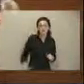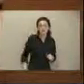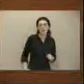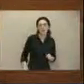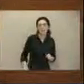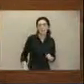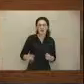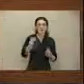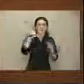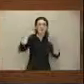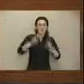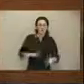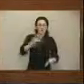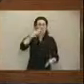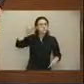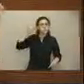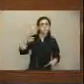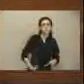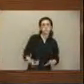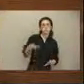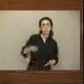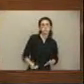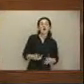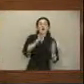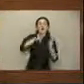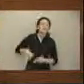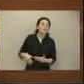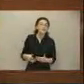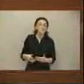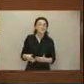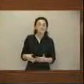absoluto y reconocido prestigio. Y al final lo que estamos